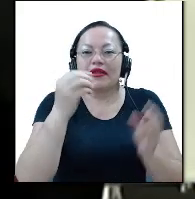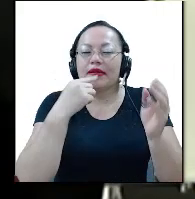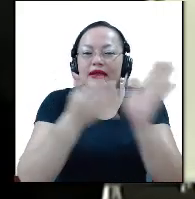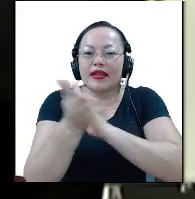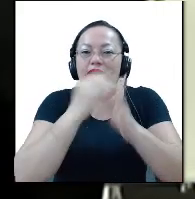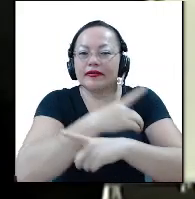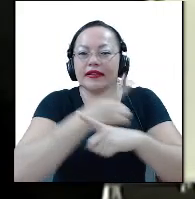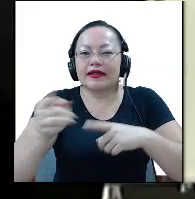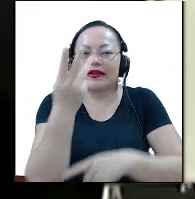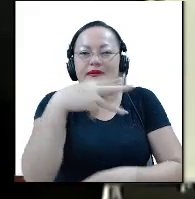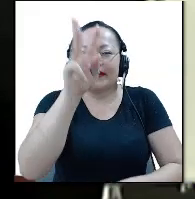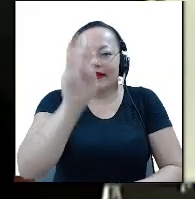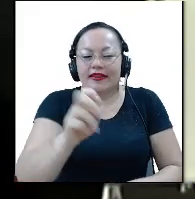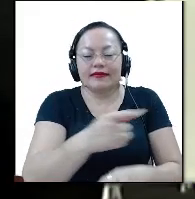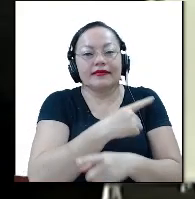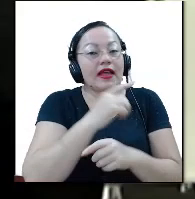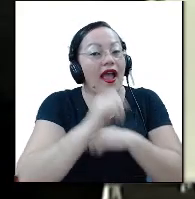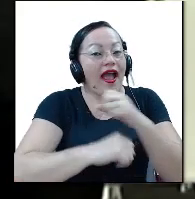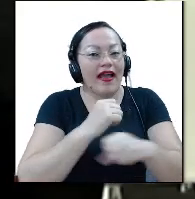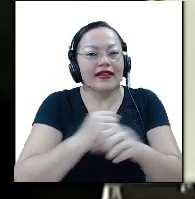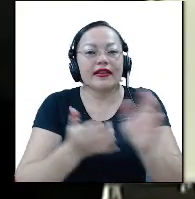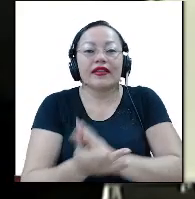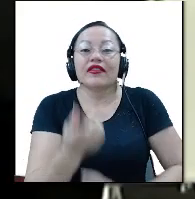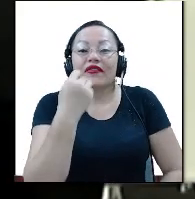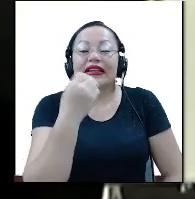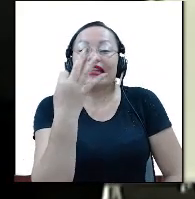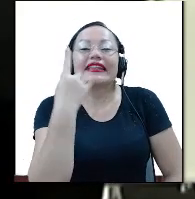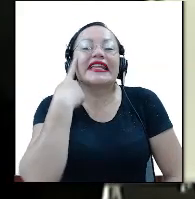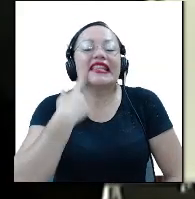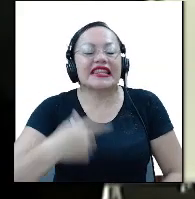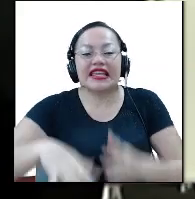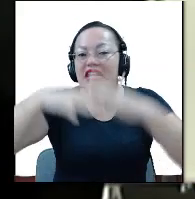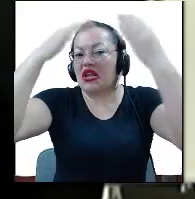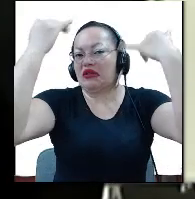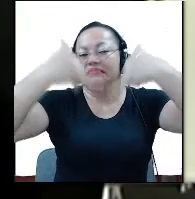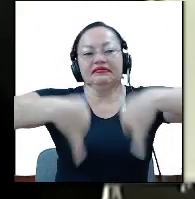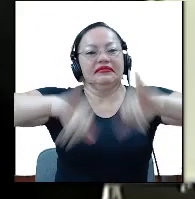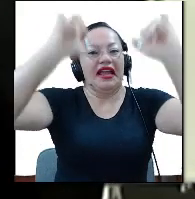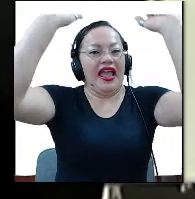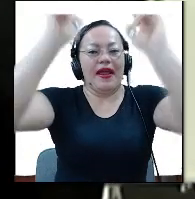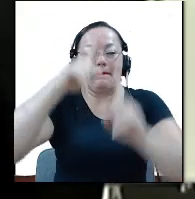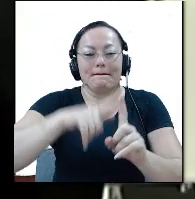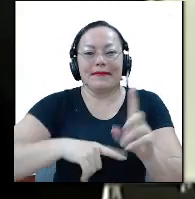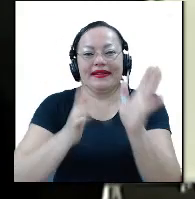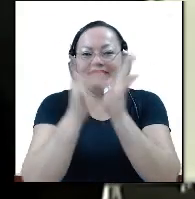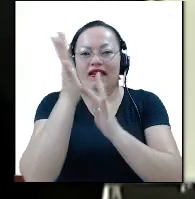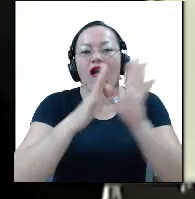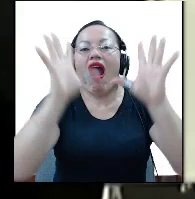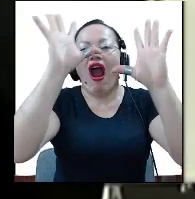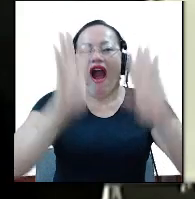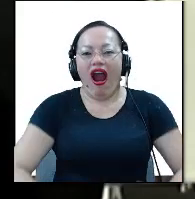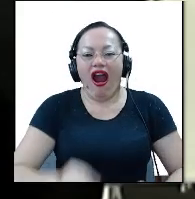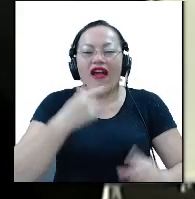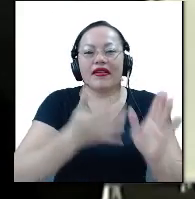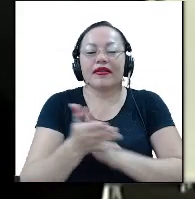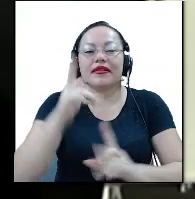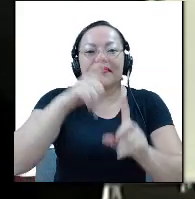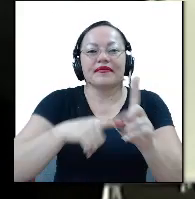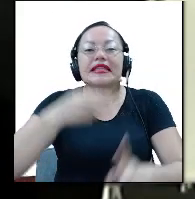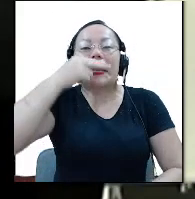semana número 18 del año. Faltan 3 días para que se termine el mes de abril, el mes de los